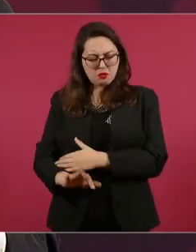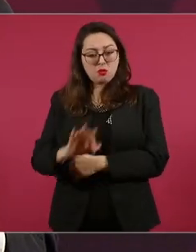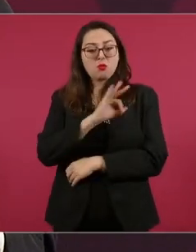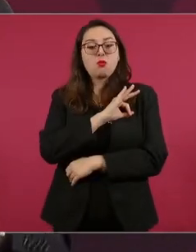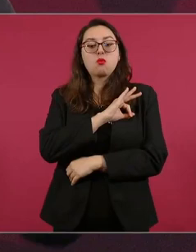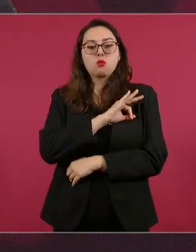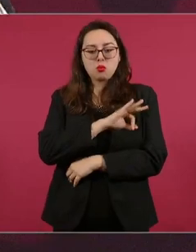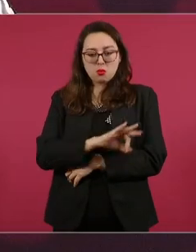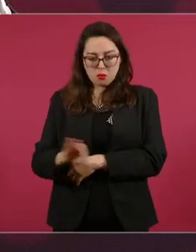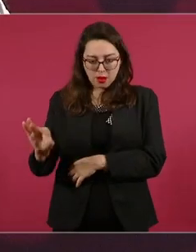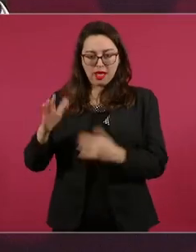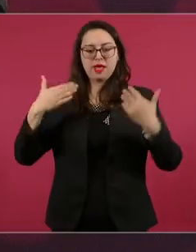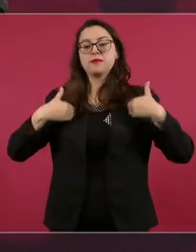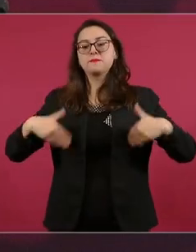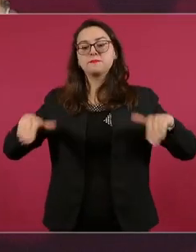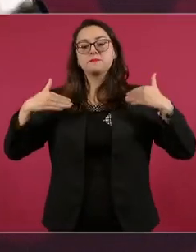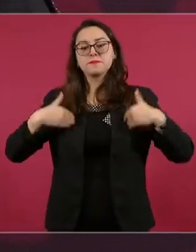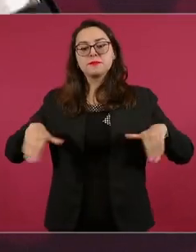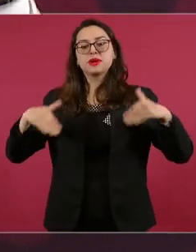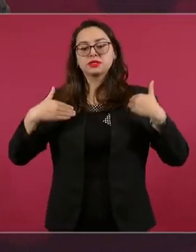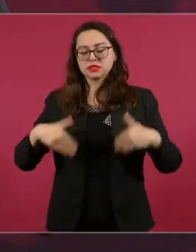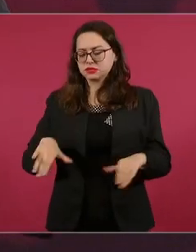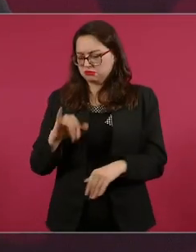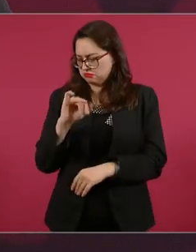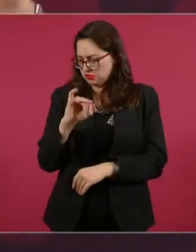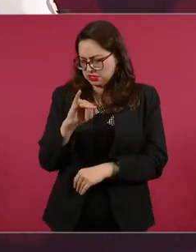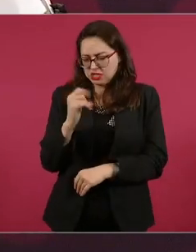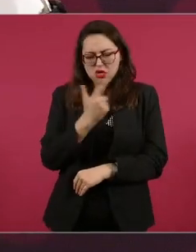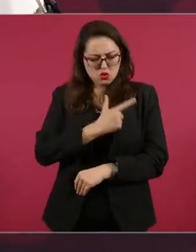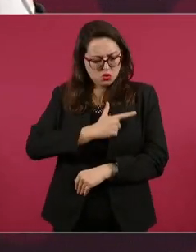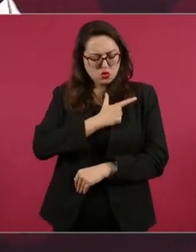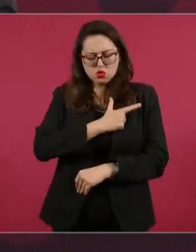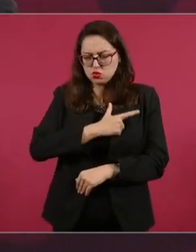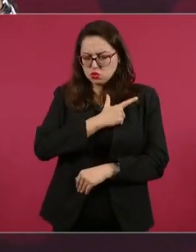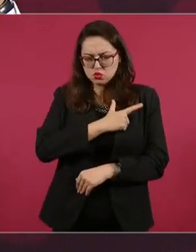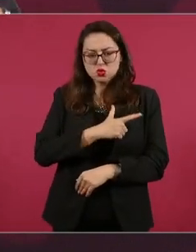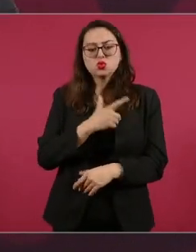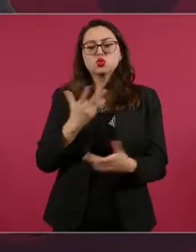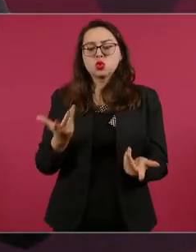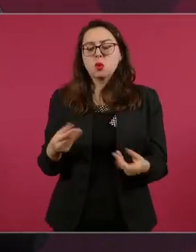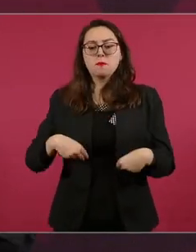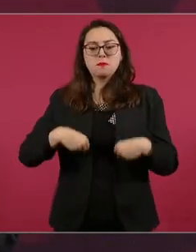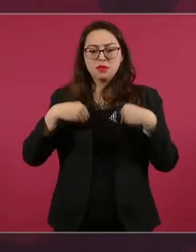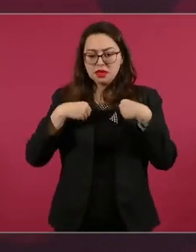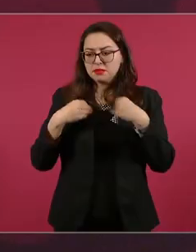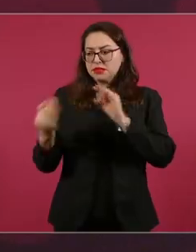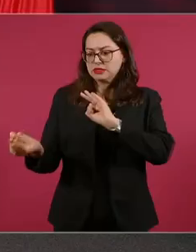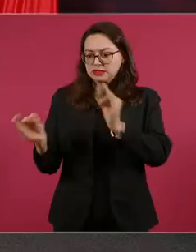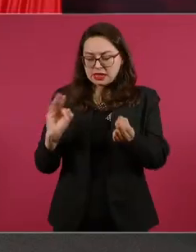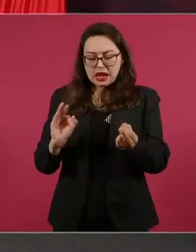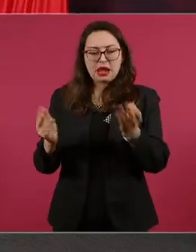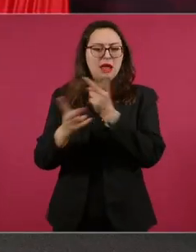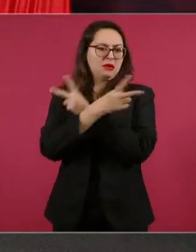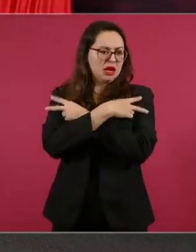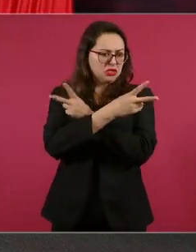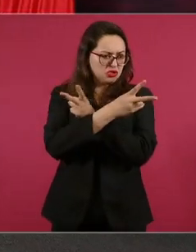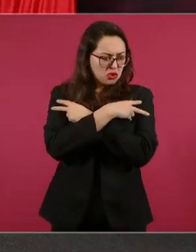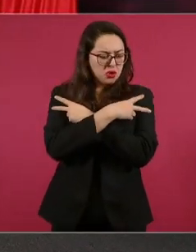del pueblo, de los que viven en Huatulco, los que van de